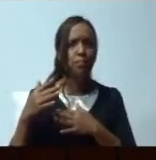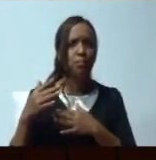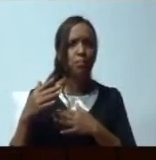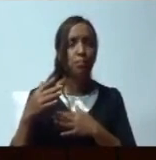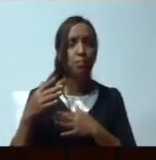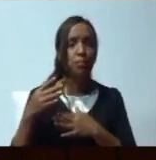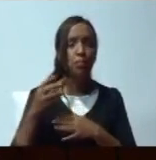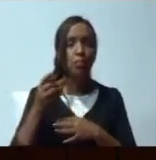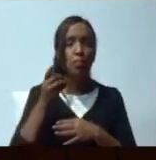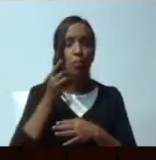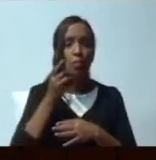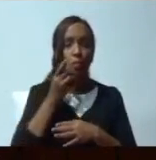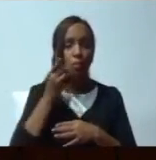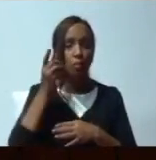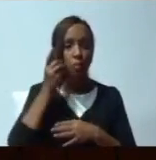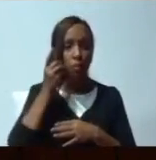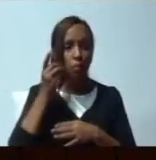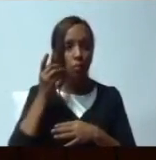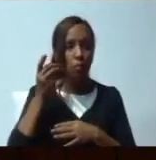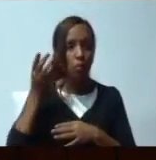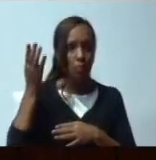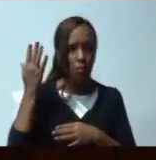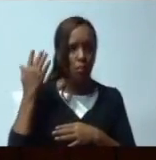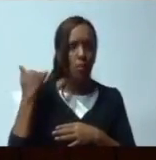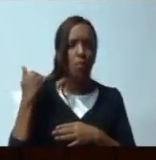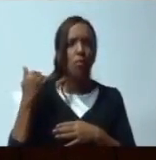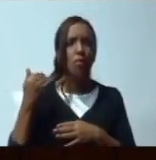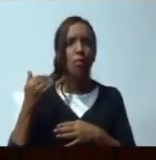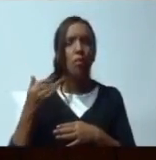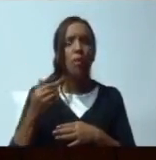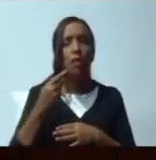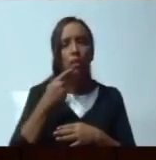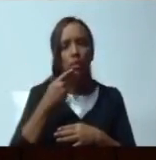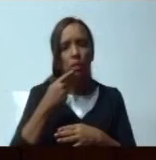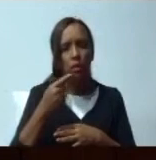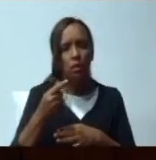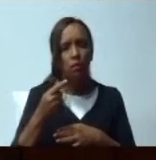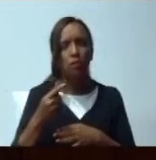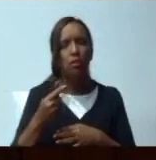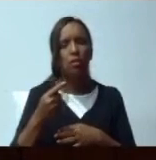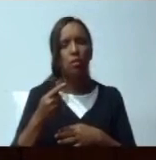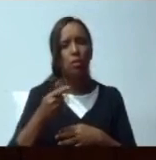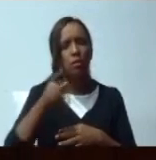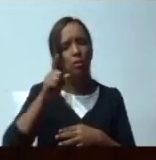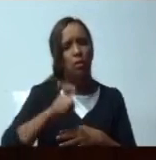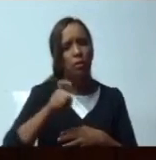sé justo primero si querer ser feliz.